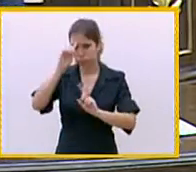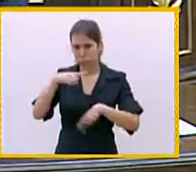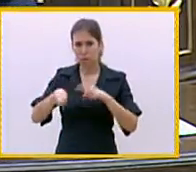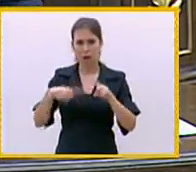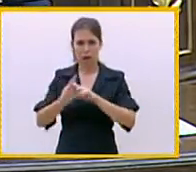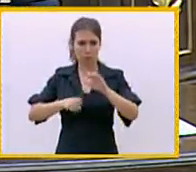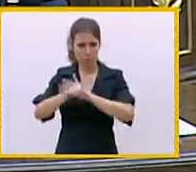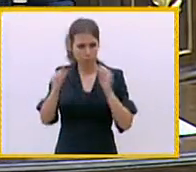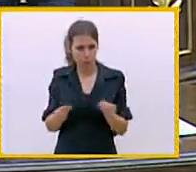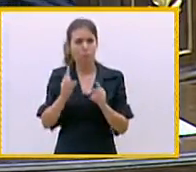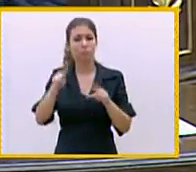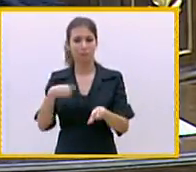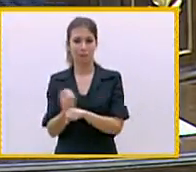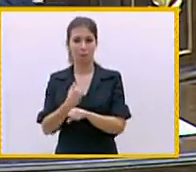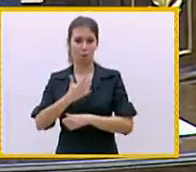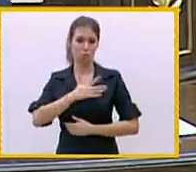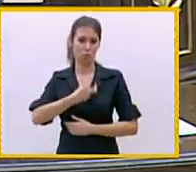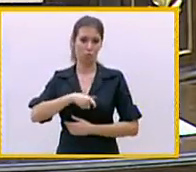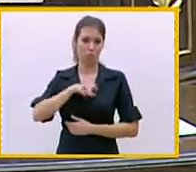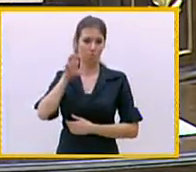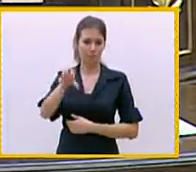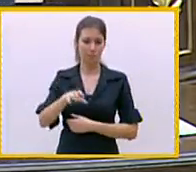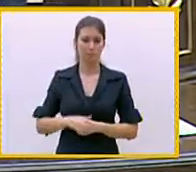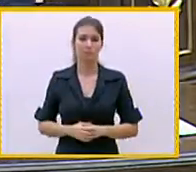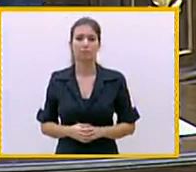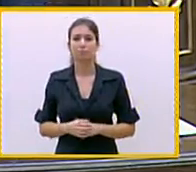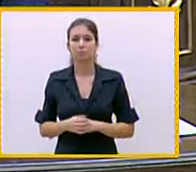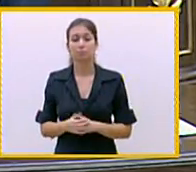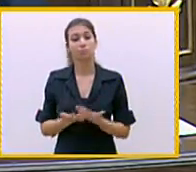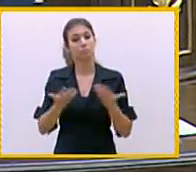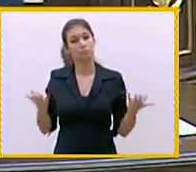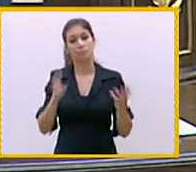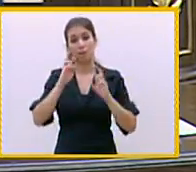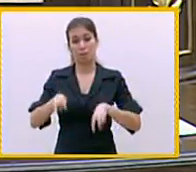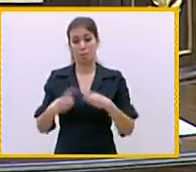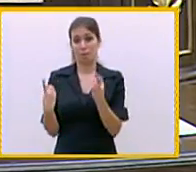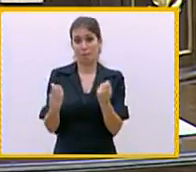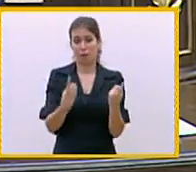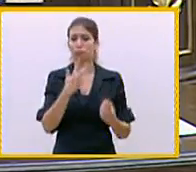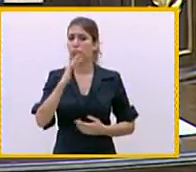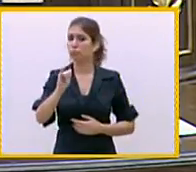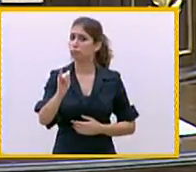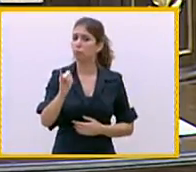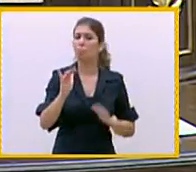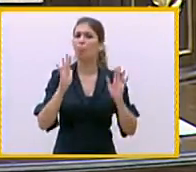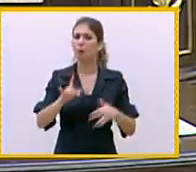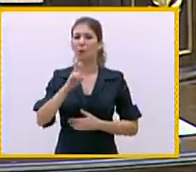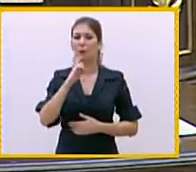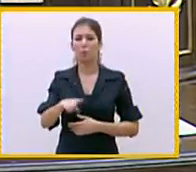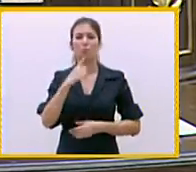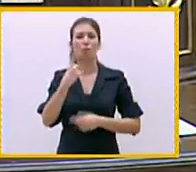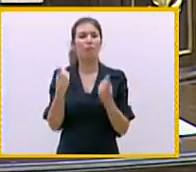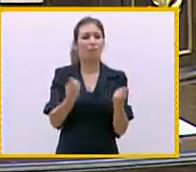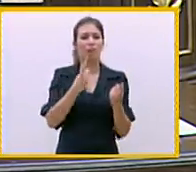y el empleo en nuestro país. Todas las reformas necesarias, sí, pero no a costa de romper